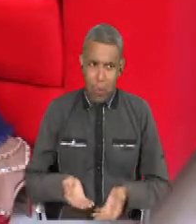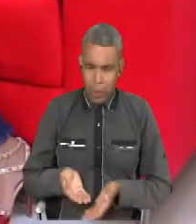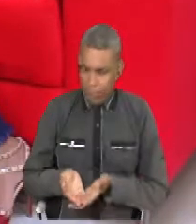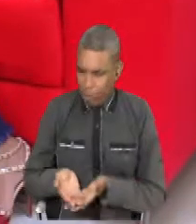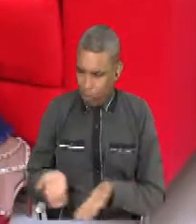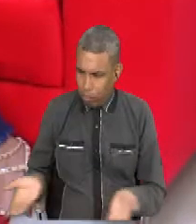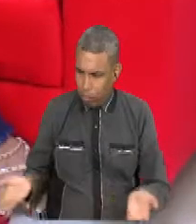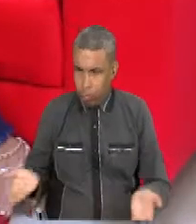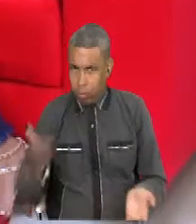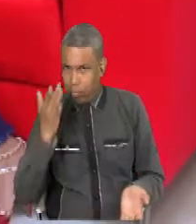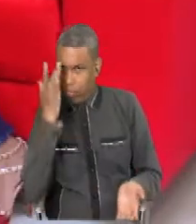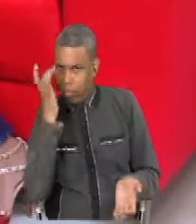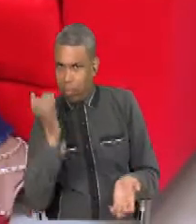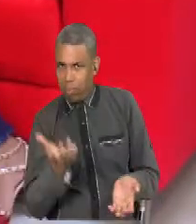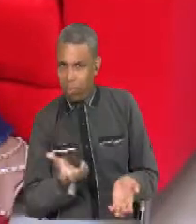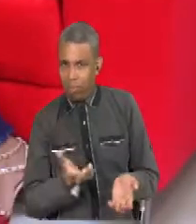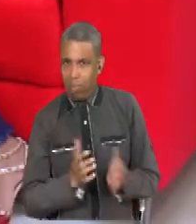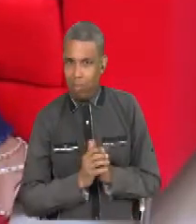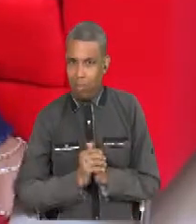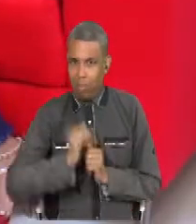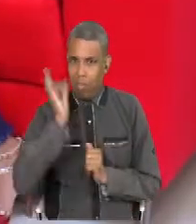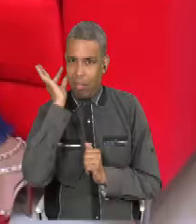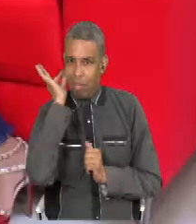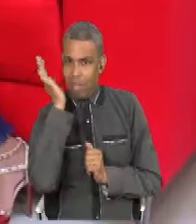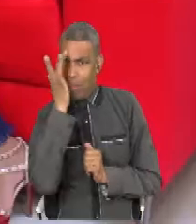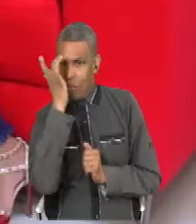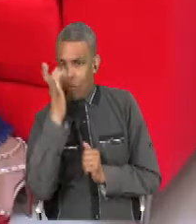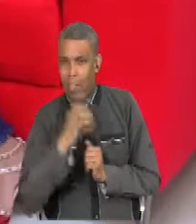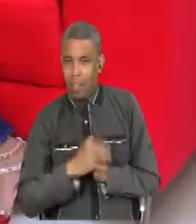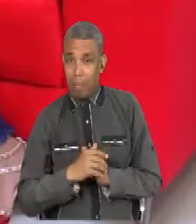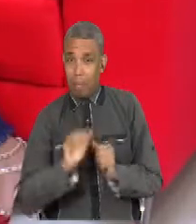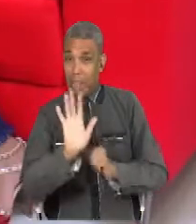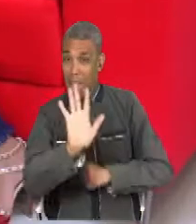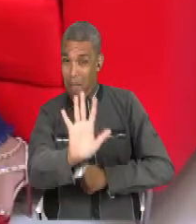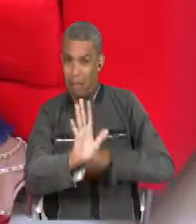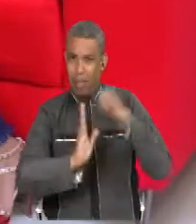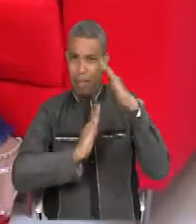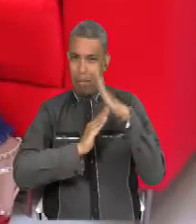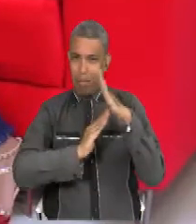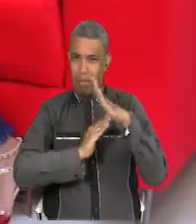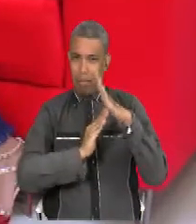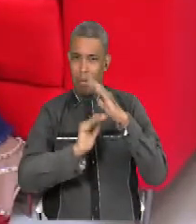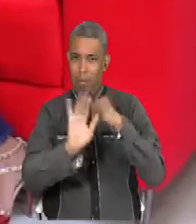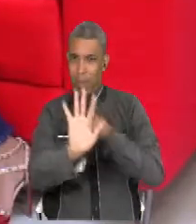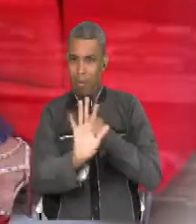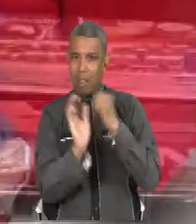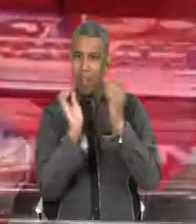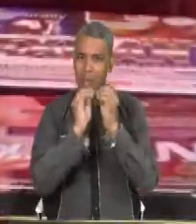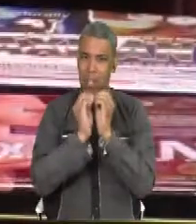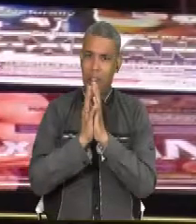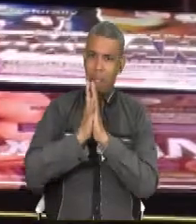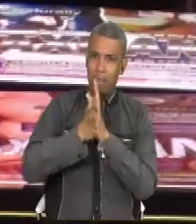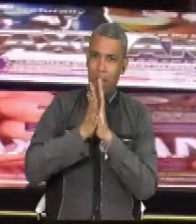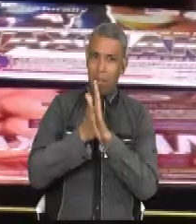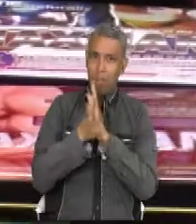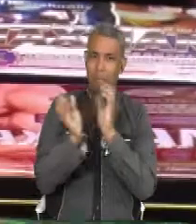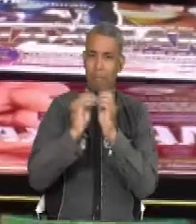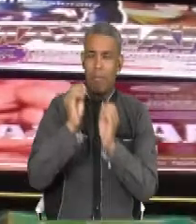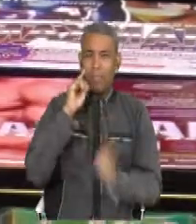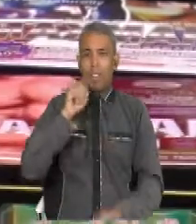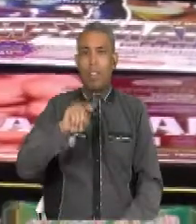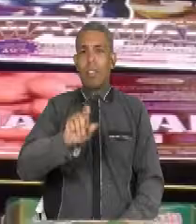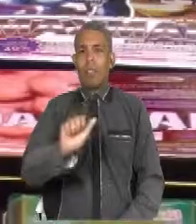pregunta. Bueno, yo quiero contarles a todos ustedes que llegó el momento de irnos a la pausa, pero cuando regresemos estará con nosotros Sara. Ella es